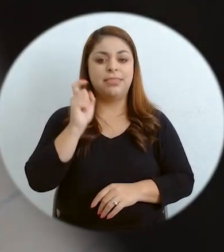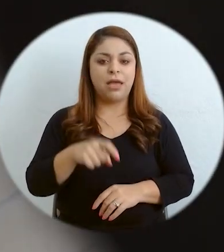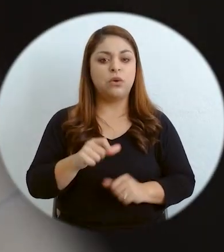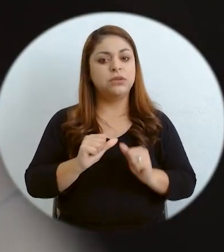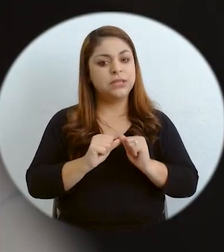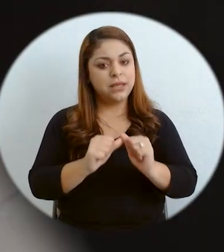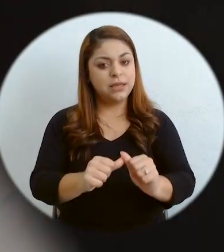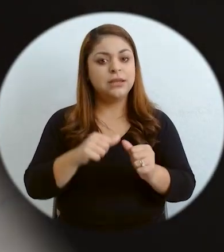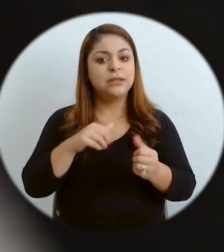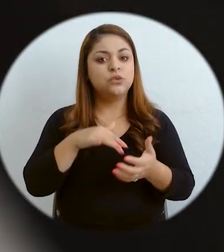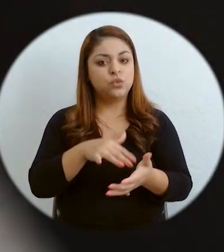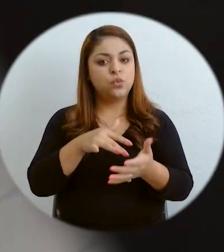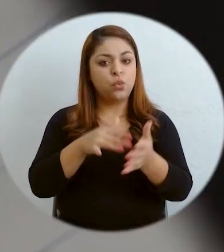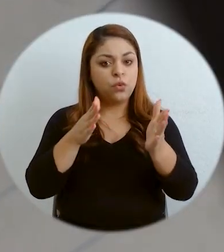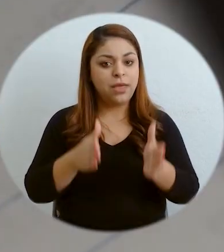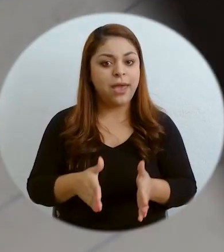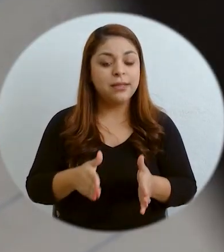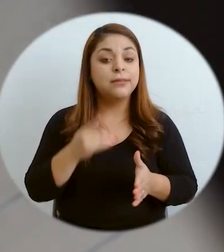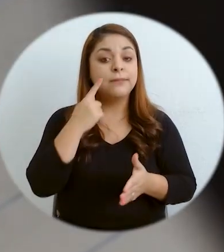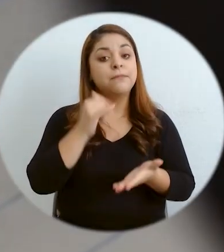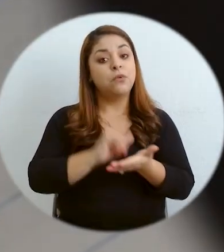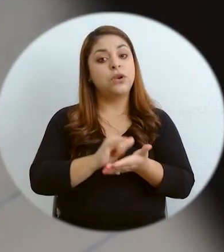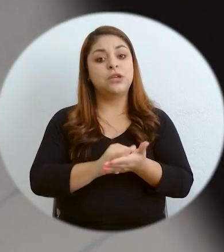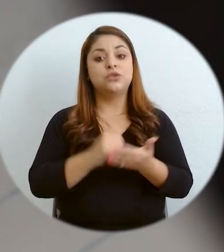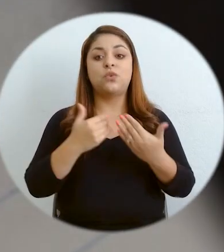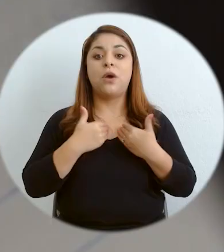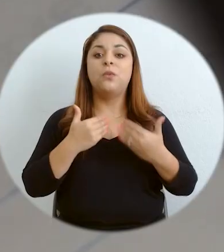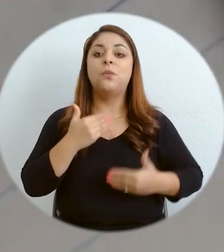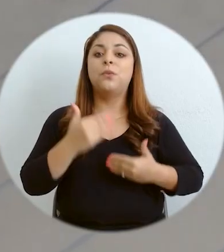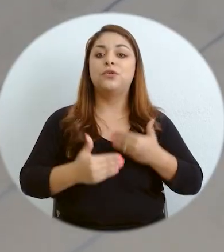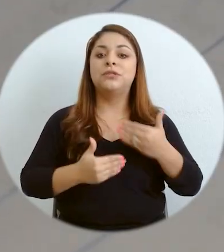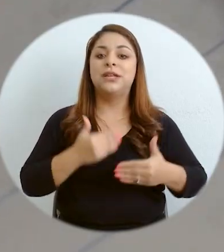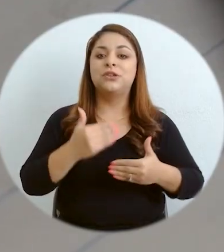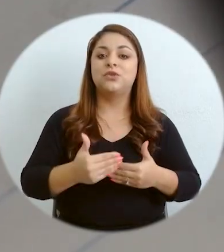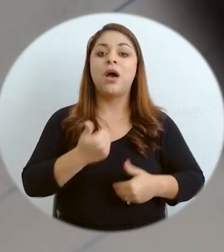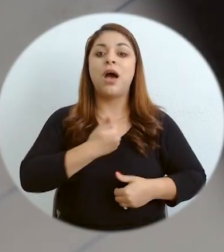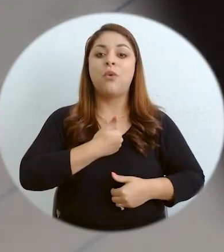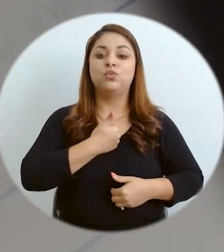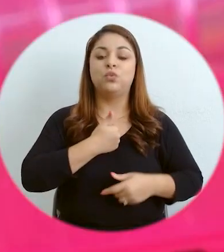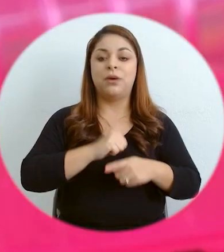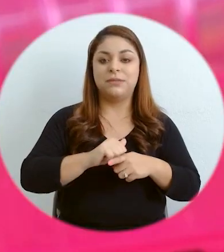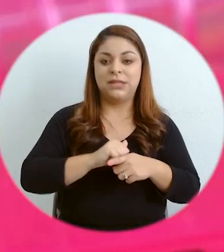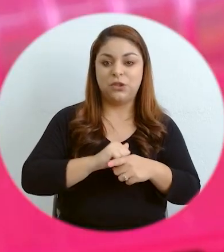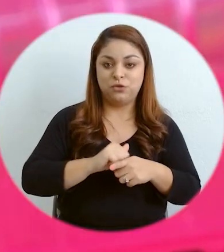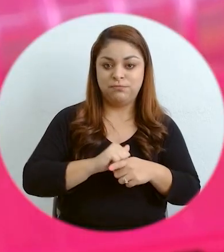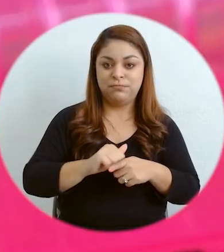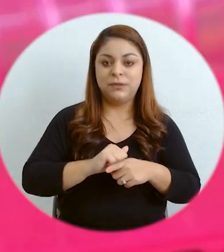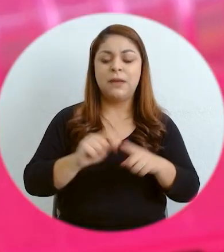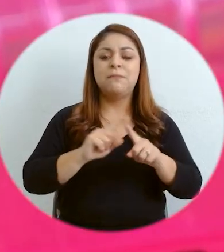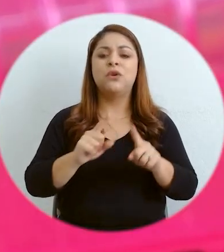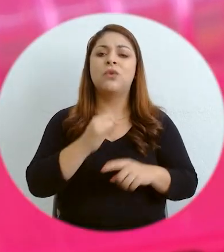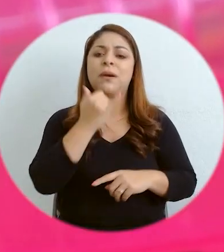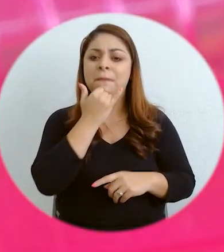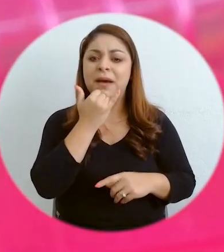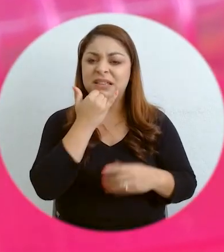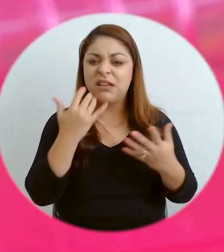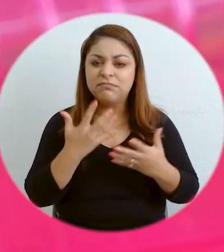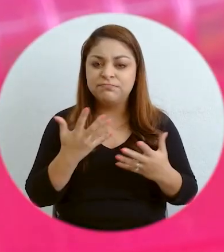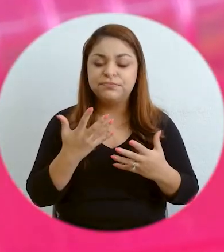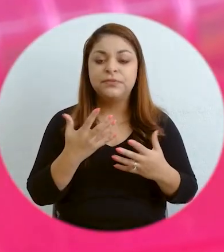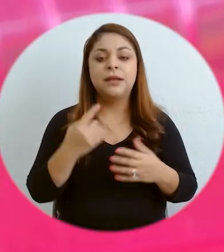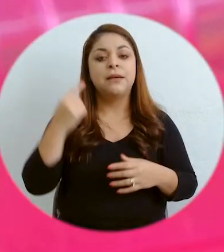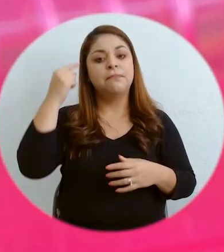seguir siendo estudiante. Entonces hay un proceso de autocapacitación. Sí. Pero ¿qué es lo que a veces pasa? Pensamos